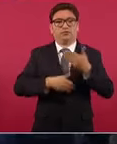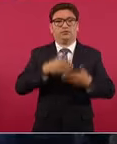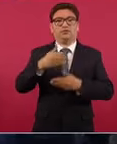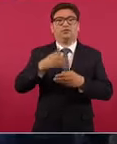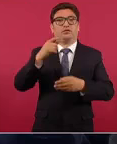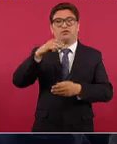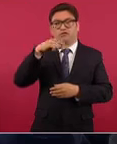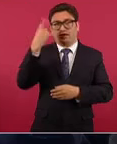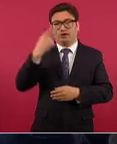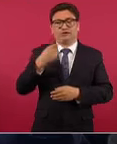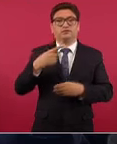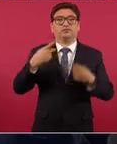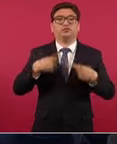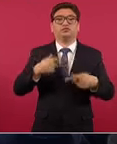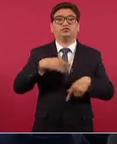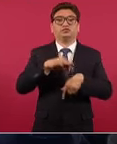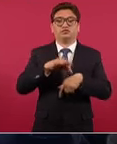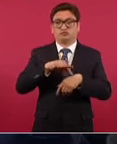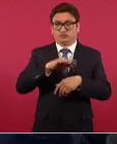los especialistas